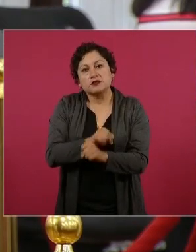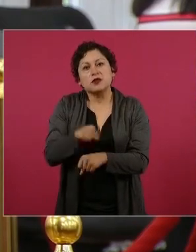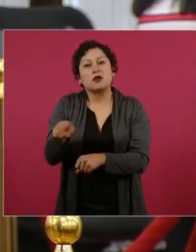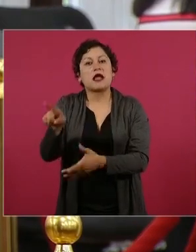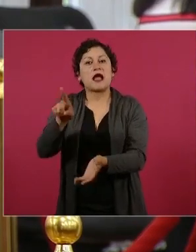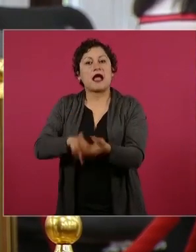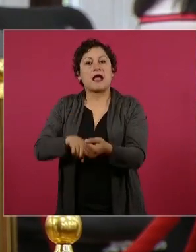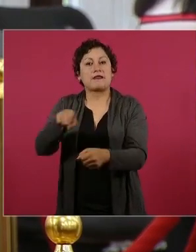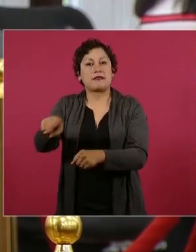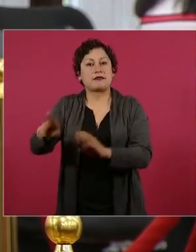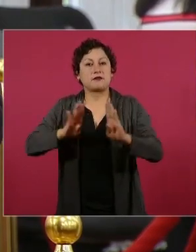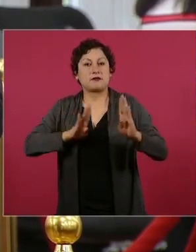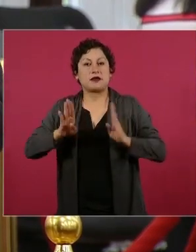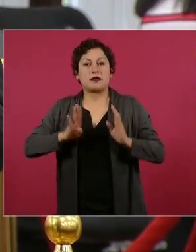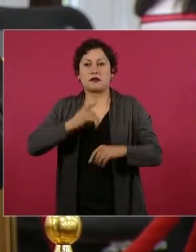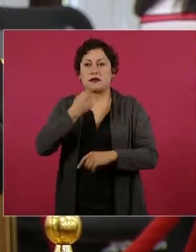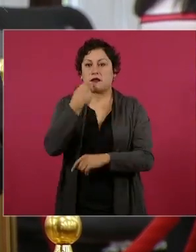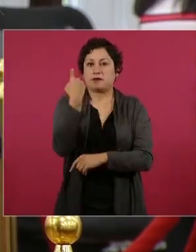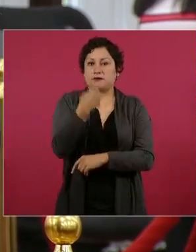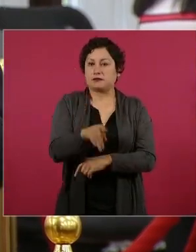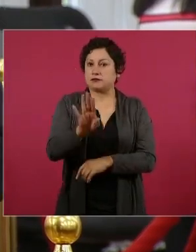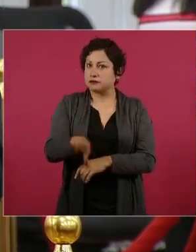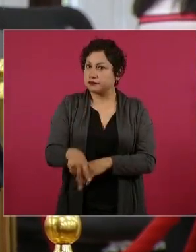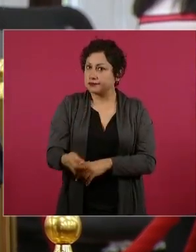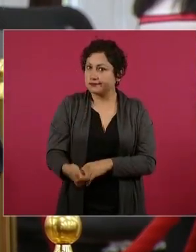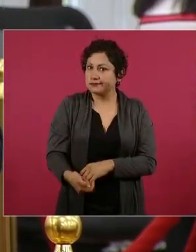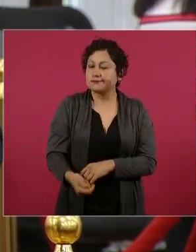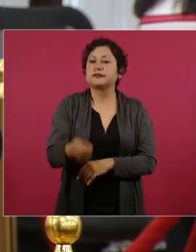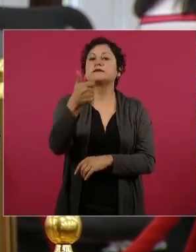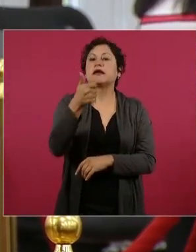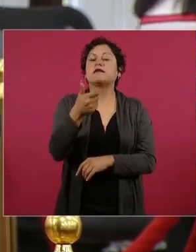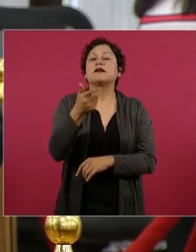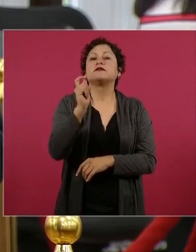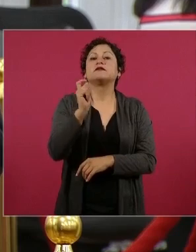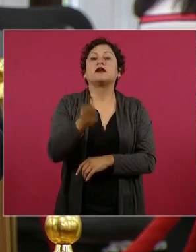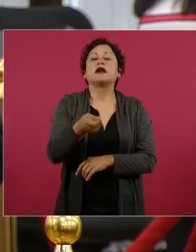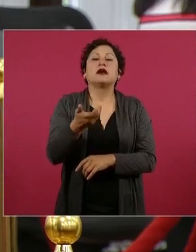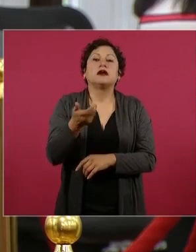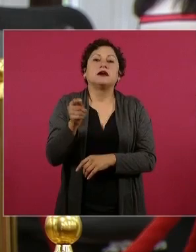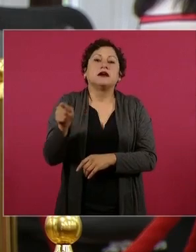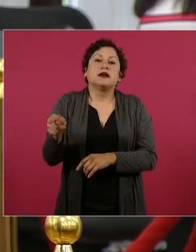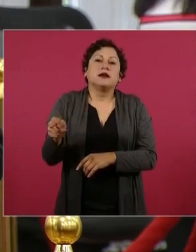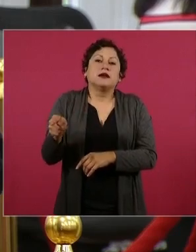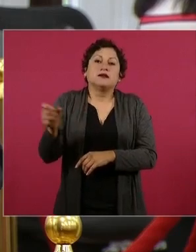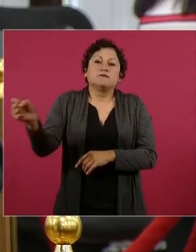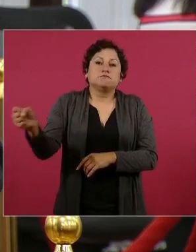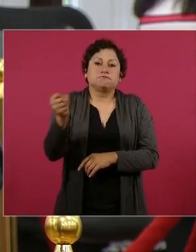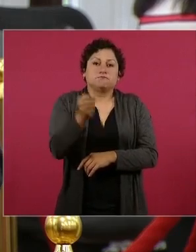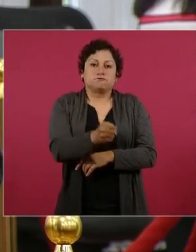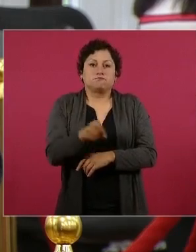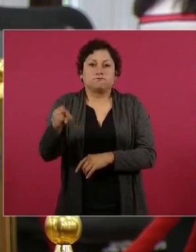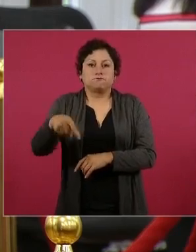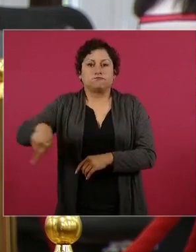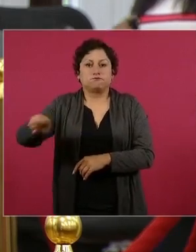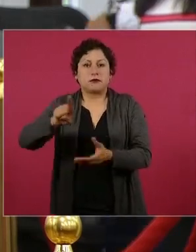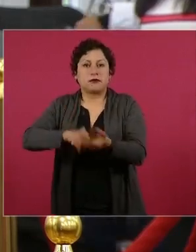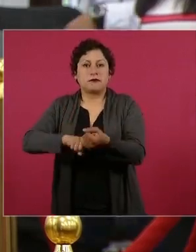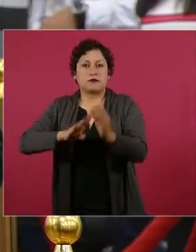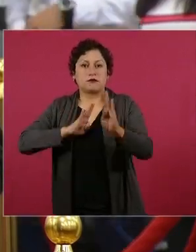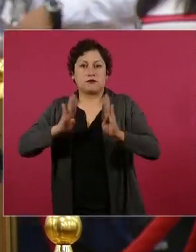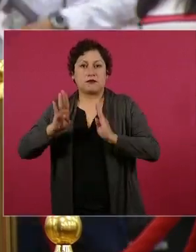vez que un funcionario o exfuncionario civil es sentado en el banquillo de los acusados, acusado por integrantes del Ejército, presidente. ¿No es